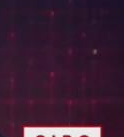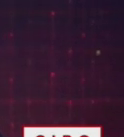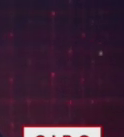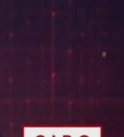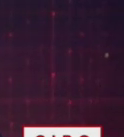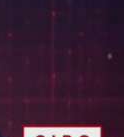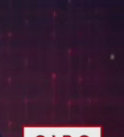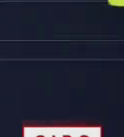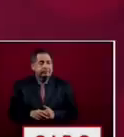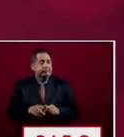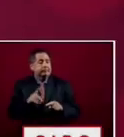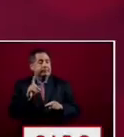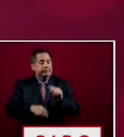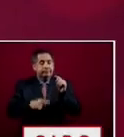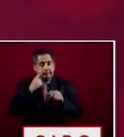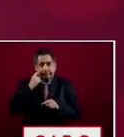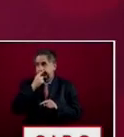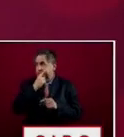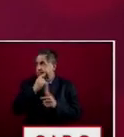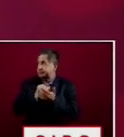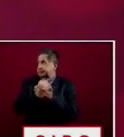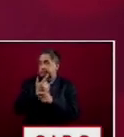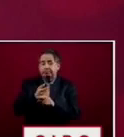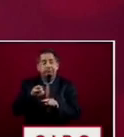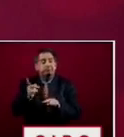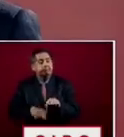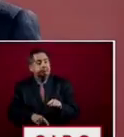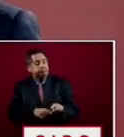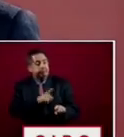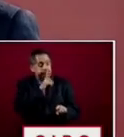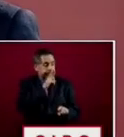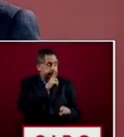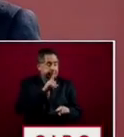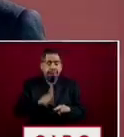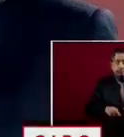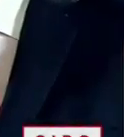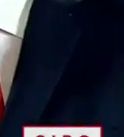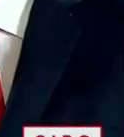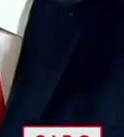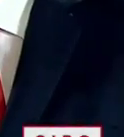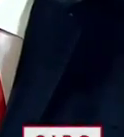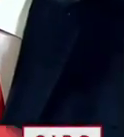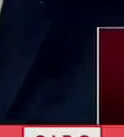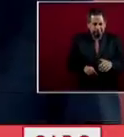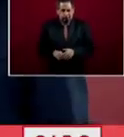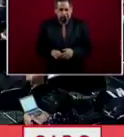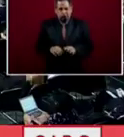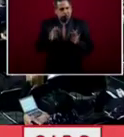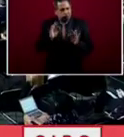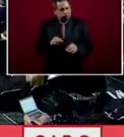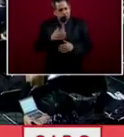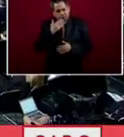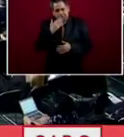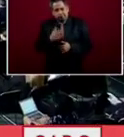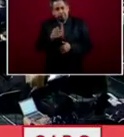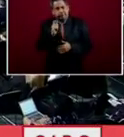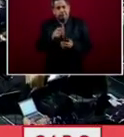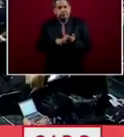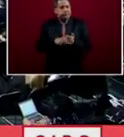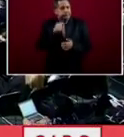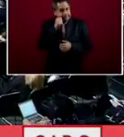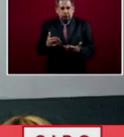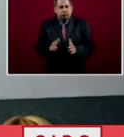petrolero. Yo la verdad que celebro lo que pasó el día de